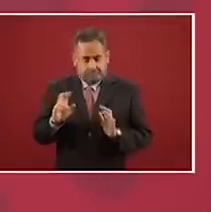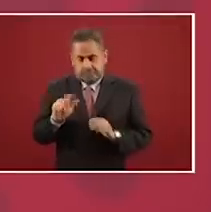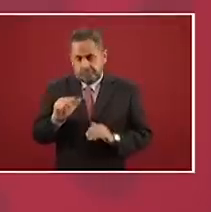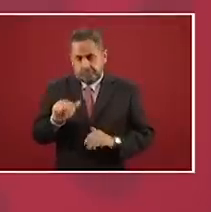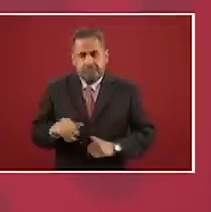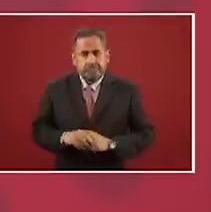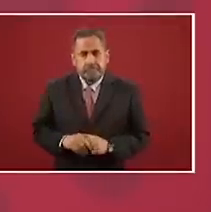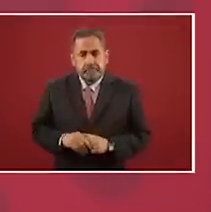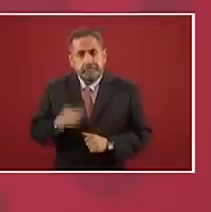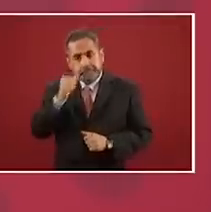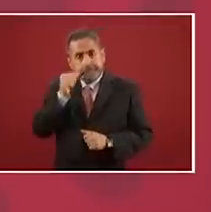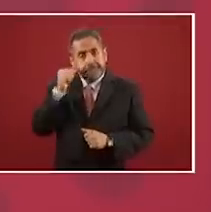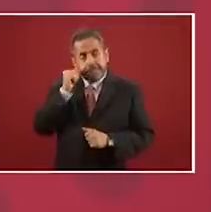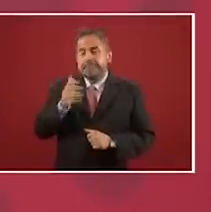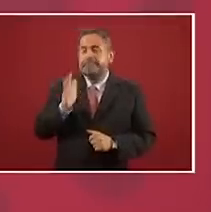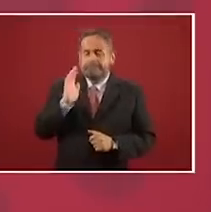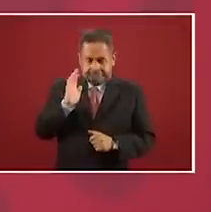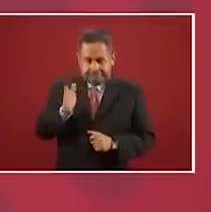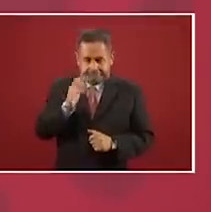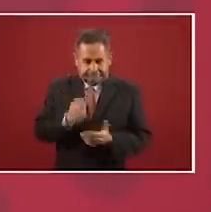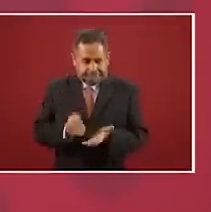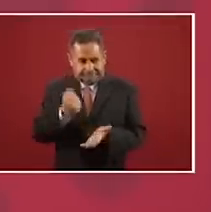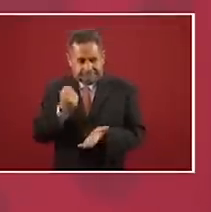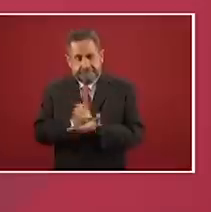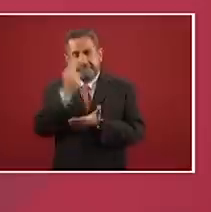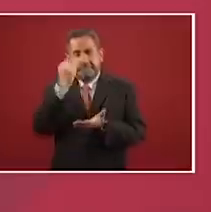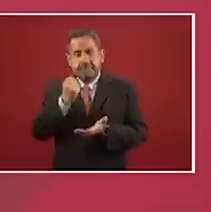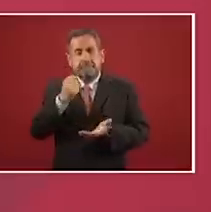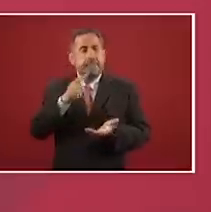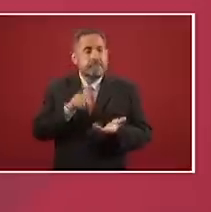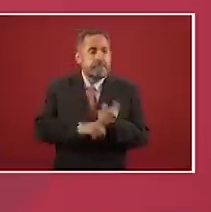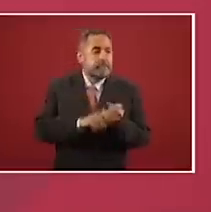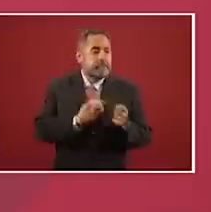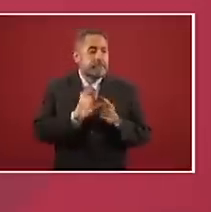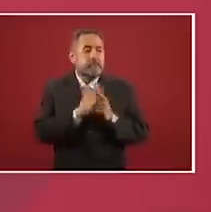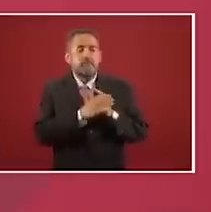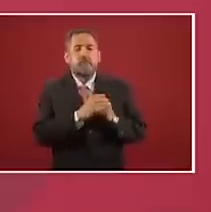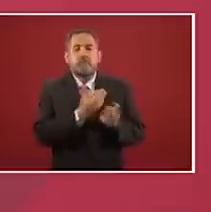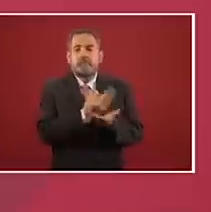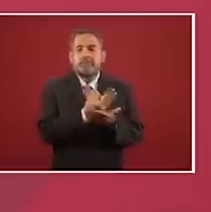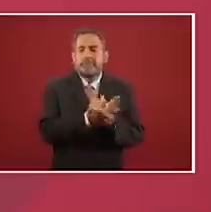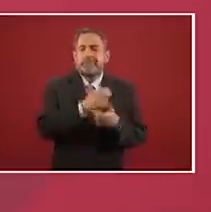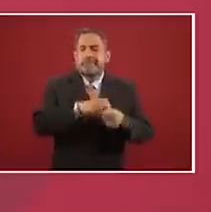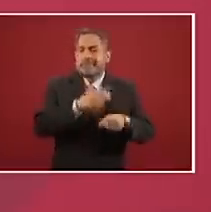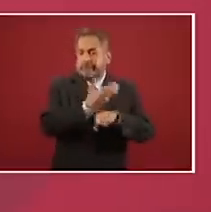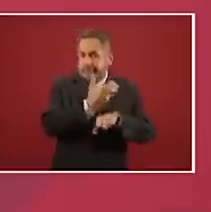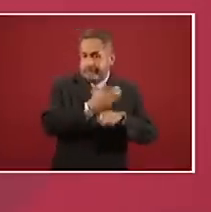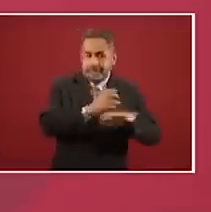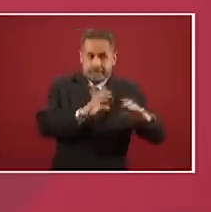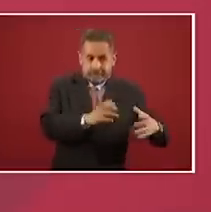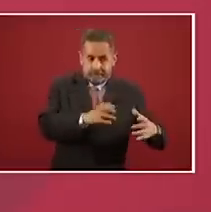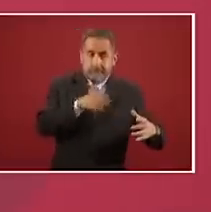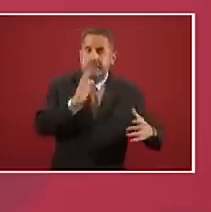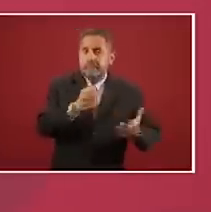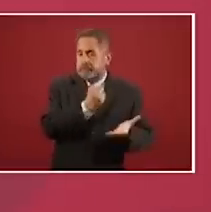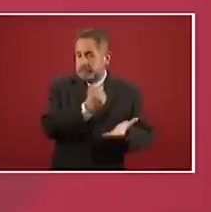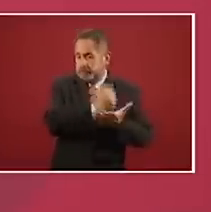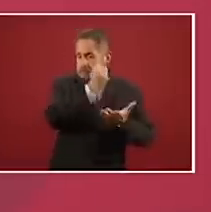Ayer ya se aprobó en la Comisión de Finanzas del Senado de Estados Unidos,